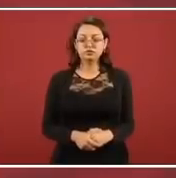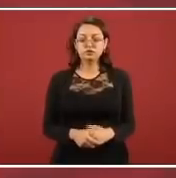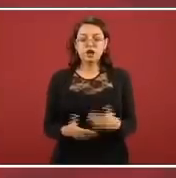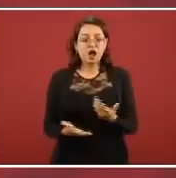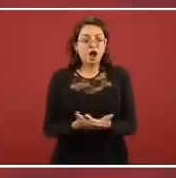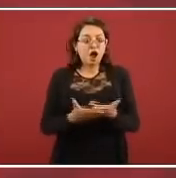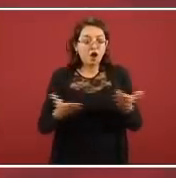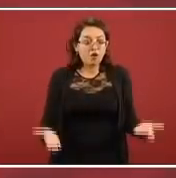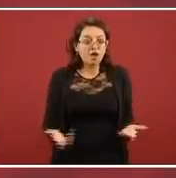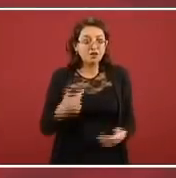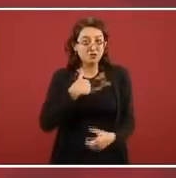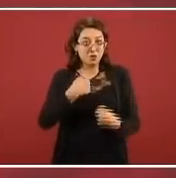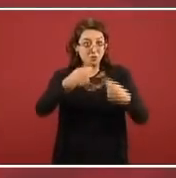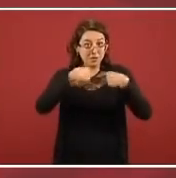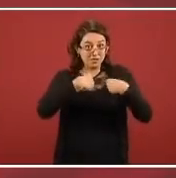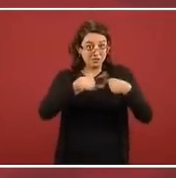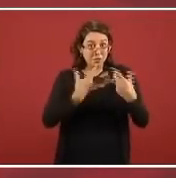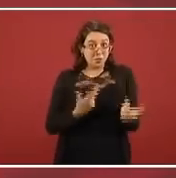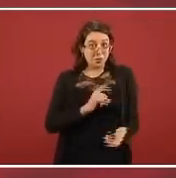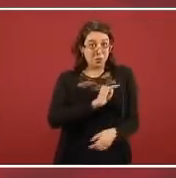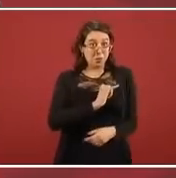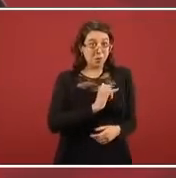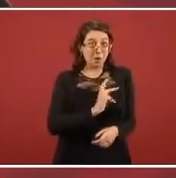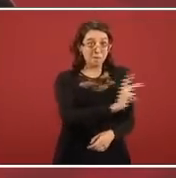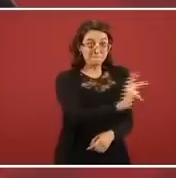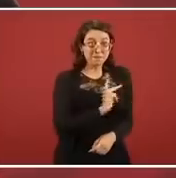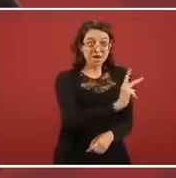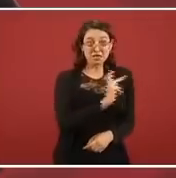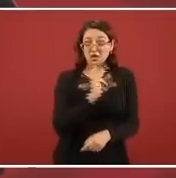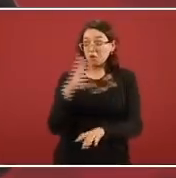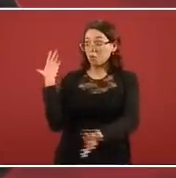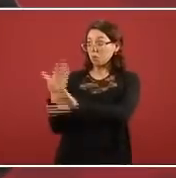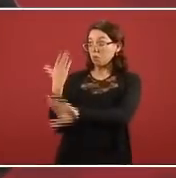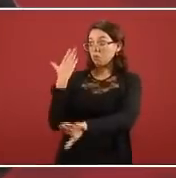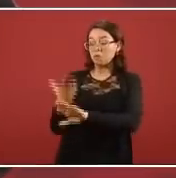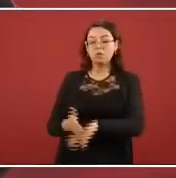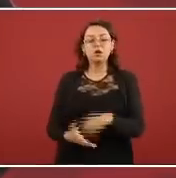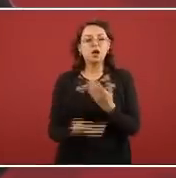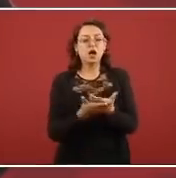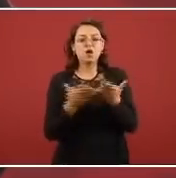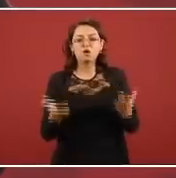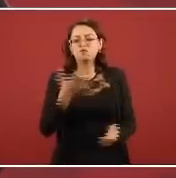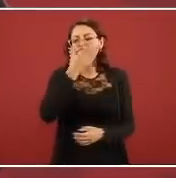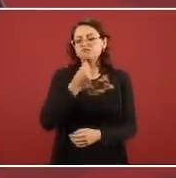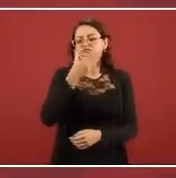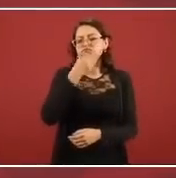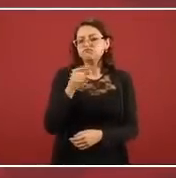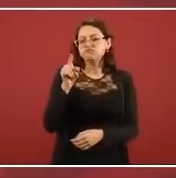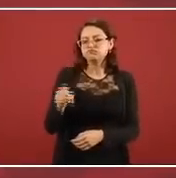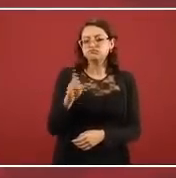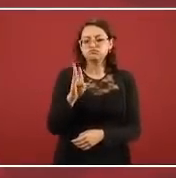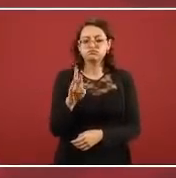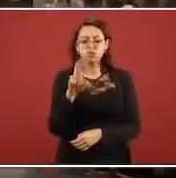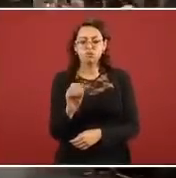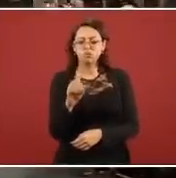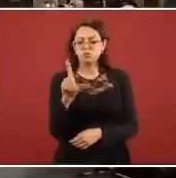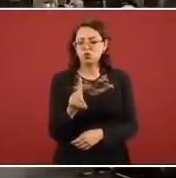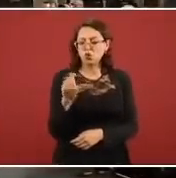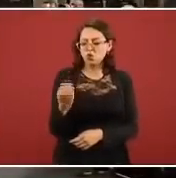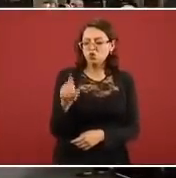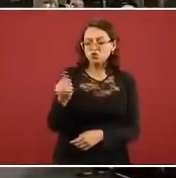vamos a hacer eso nosotros? Ahora que se va Broso. Sí, de ahí. Y lo